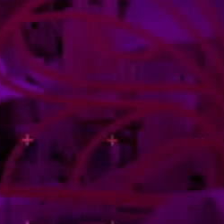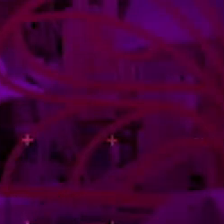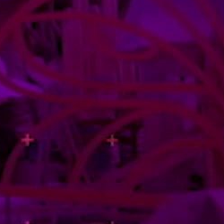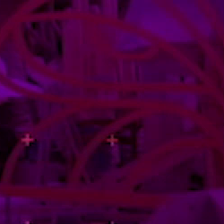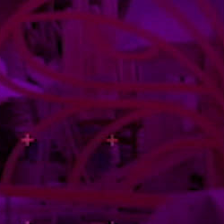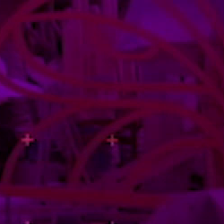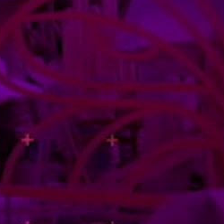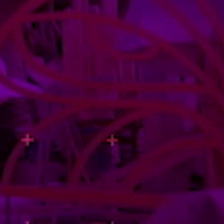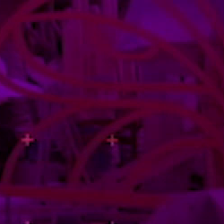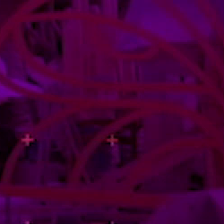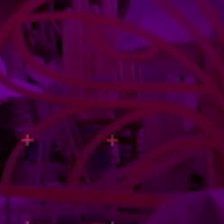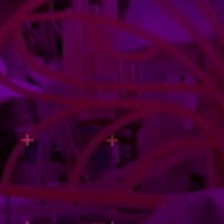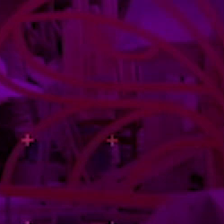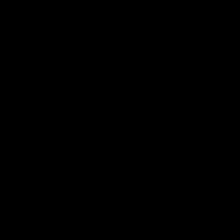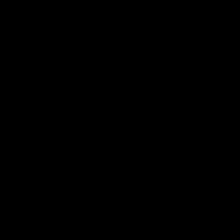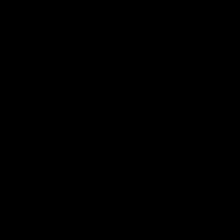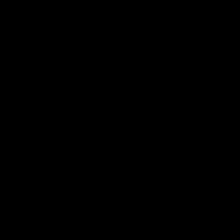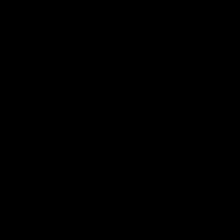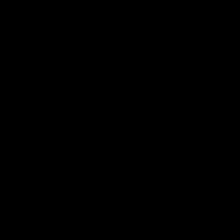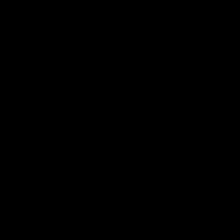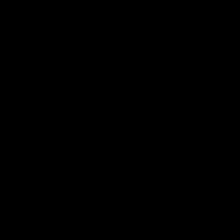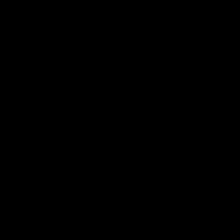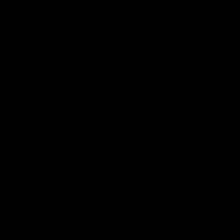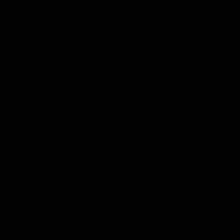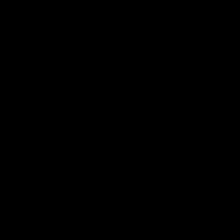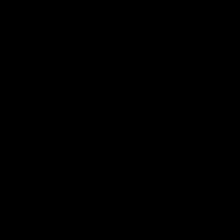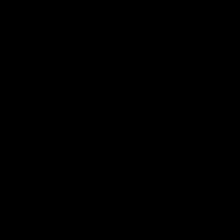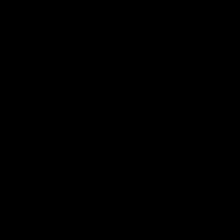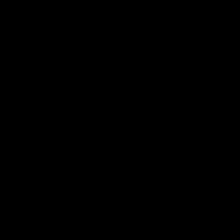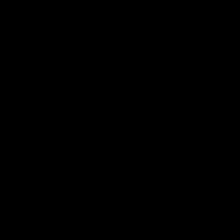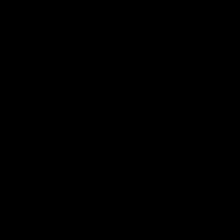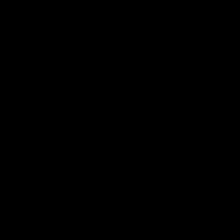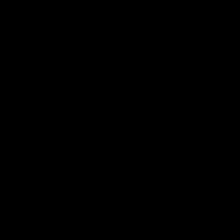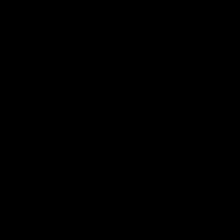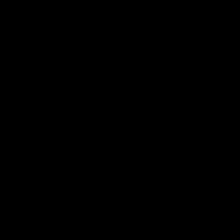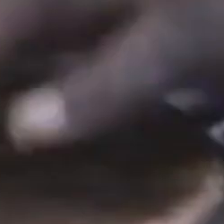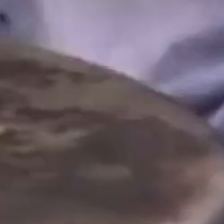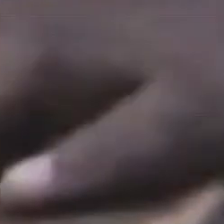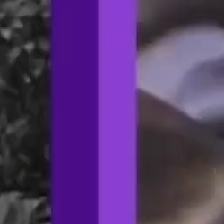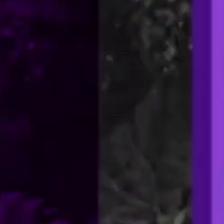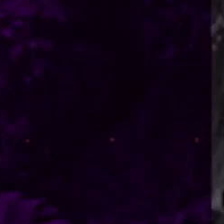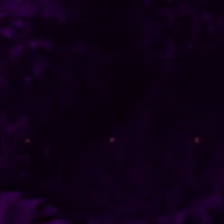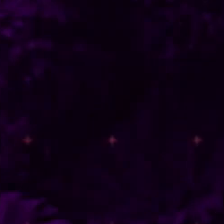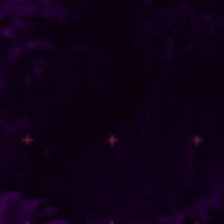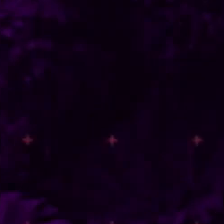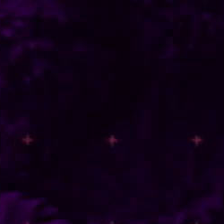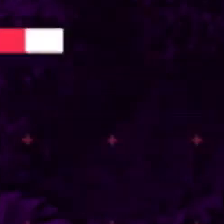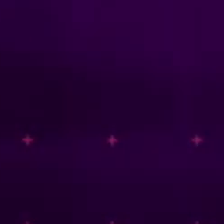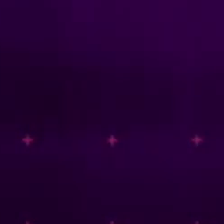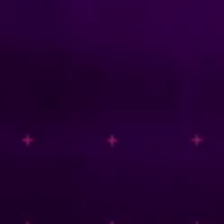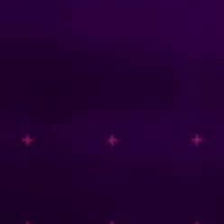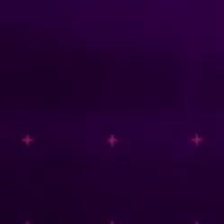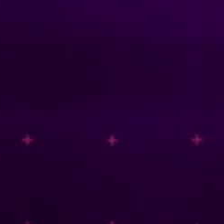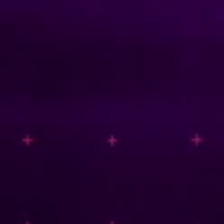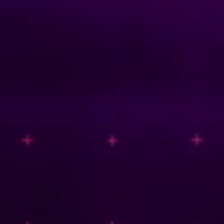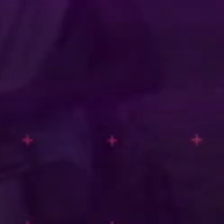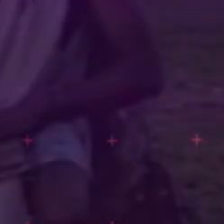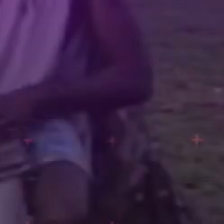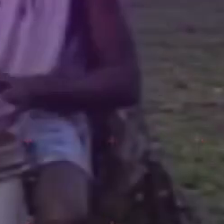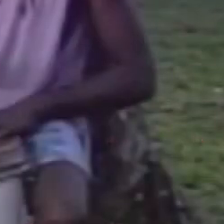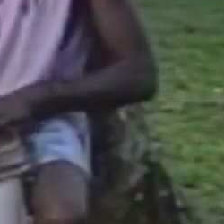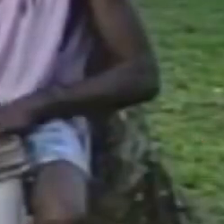noche, aquí en 13. Costa Rica Televisión. En conmemoración del mes de la